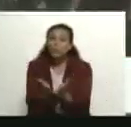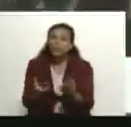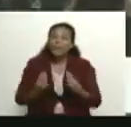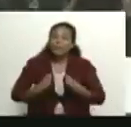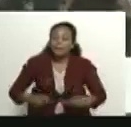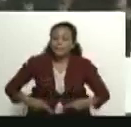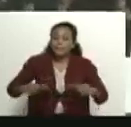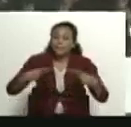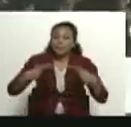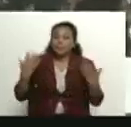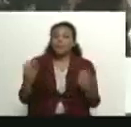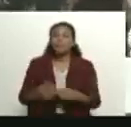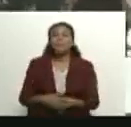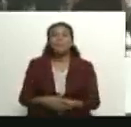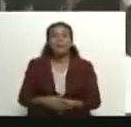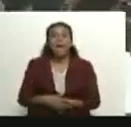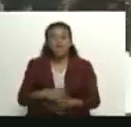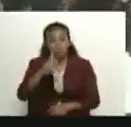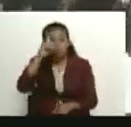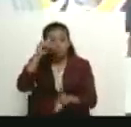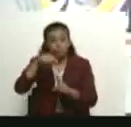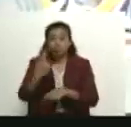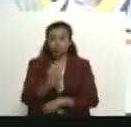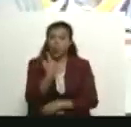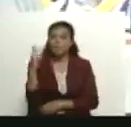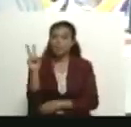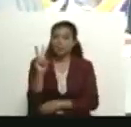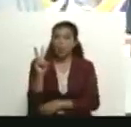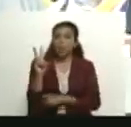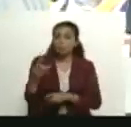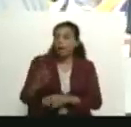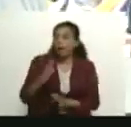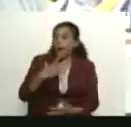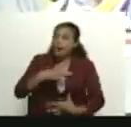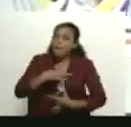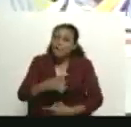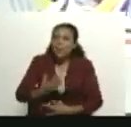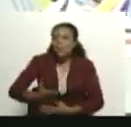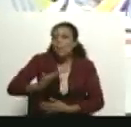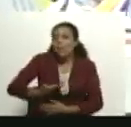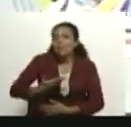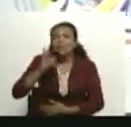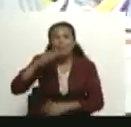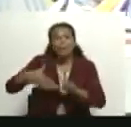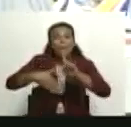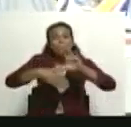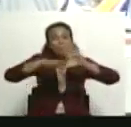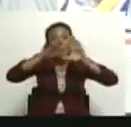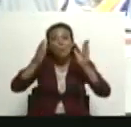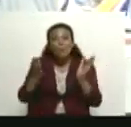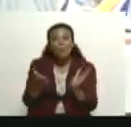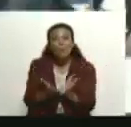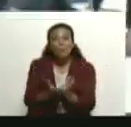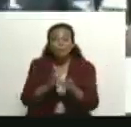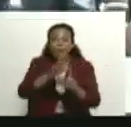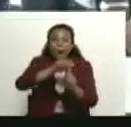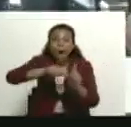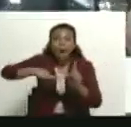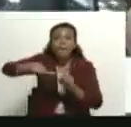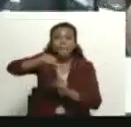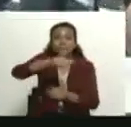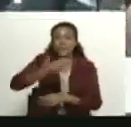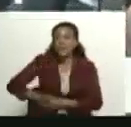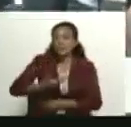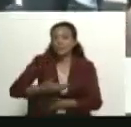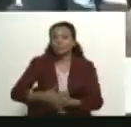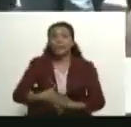Es una exposición que tiene un carácter no solamente venezolano, que le importa a Venezuela, a Sudamérica, sino al mundo, el problema del medio ambiente. Bueno, esa